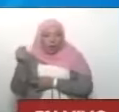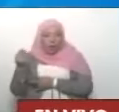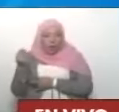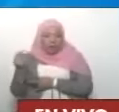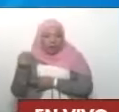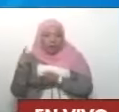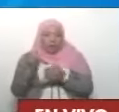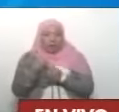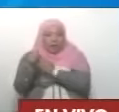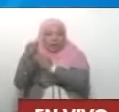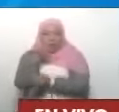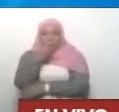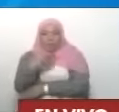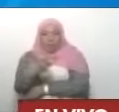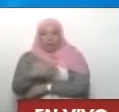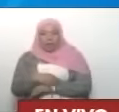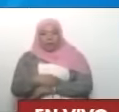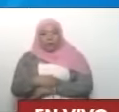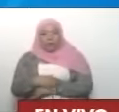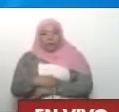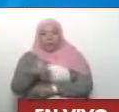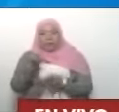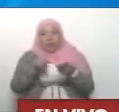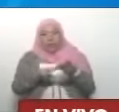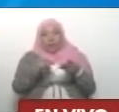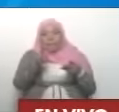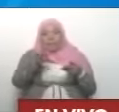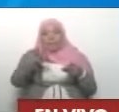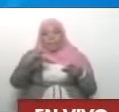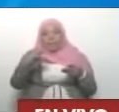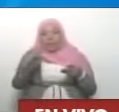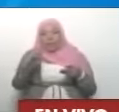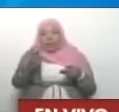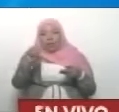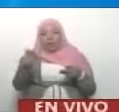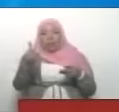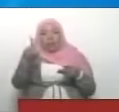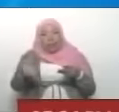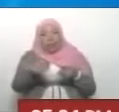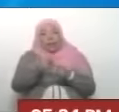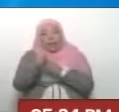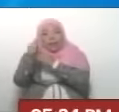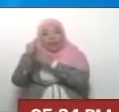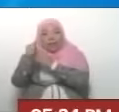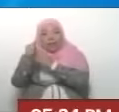Víctor Clar, tremendo líder. Jason Guzmán,